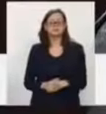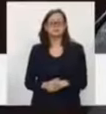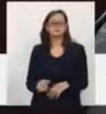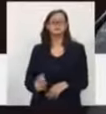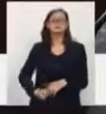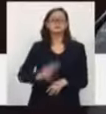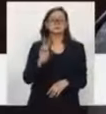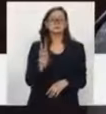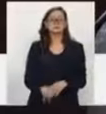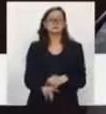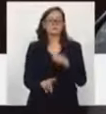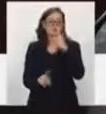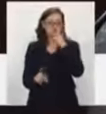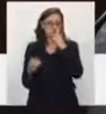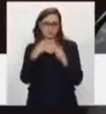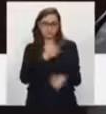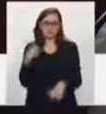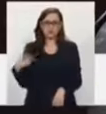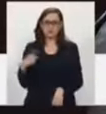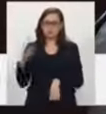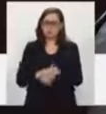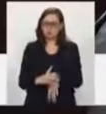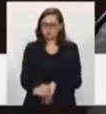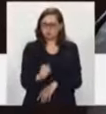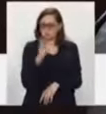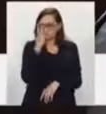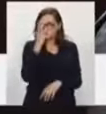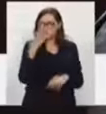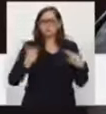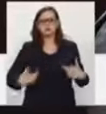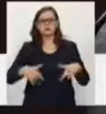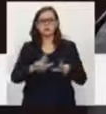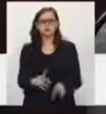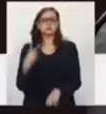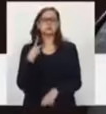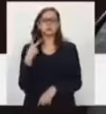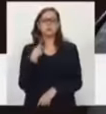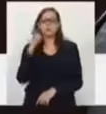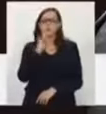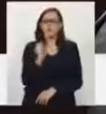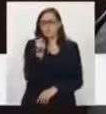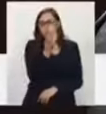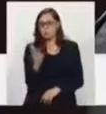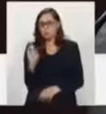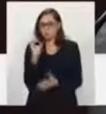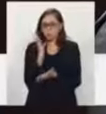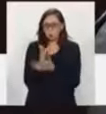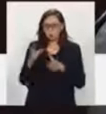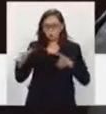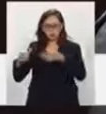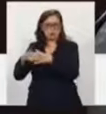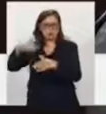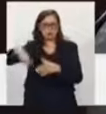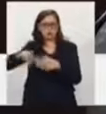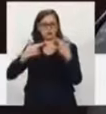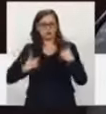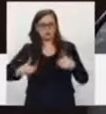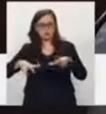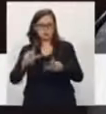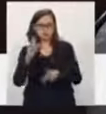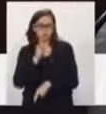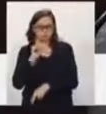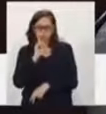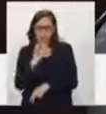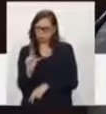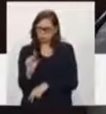duda, hay que apuntalar que en la representación partidaria, las mujeres no van a ser las exclusivas portavoces de las demandas